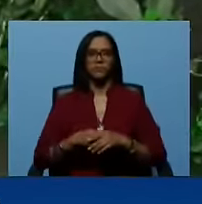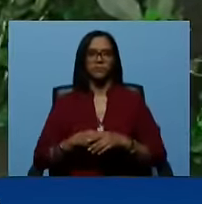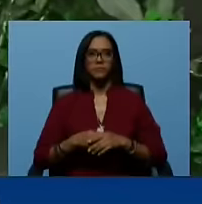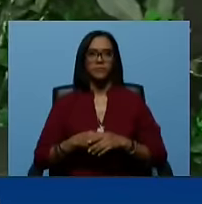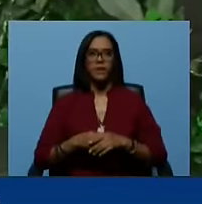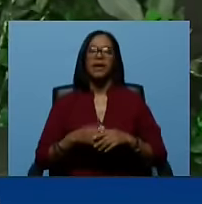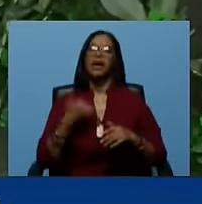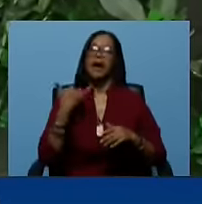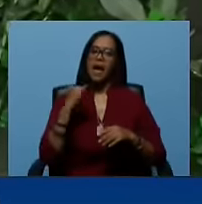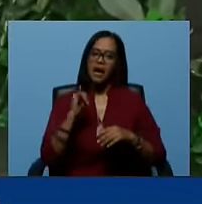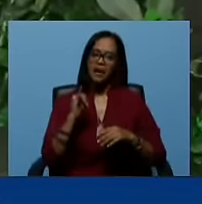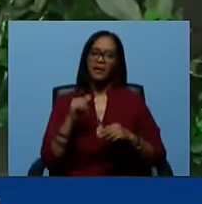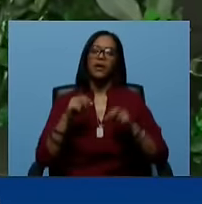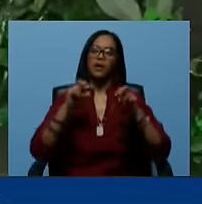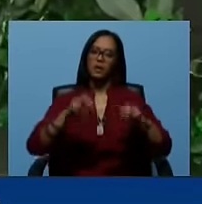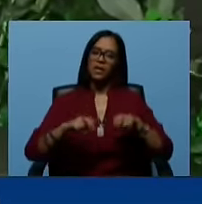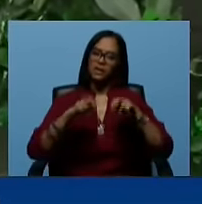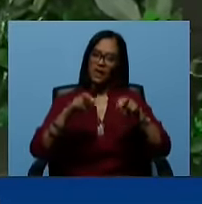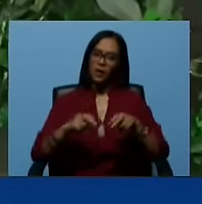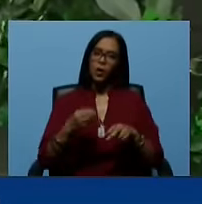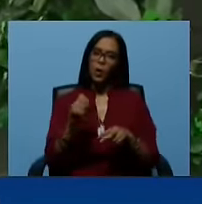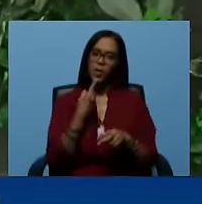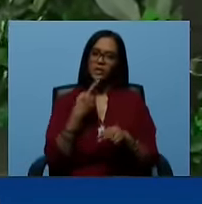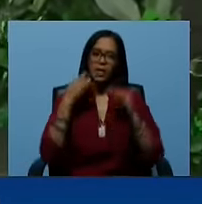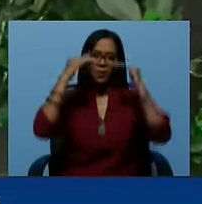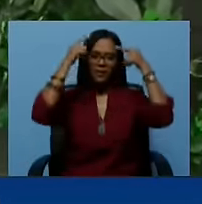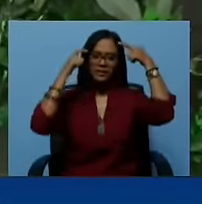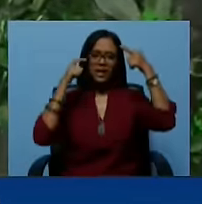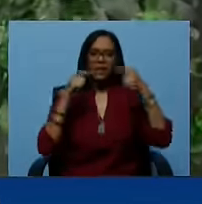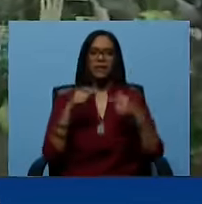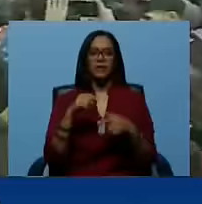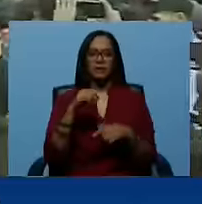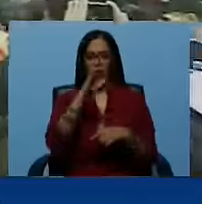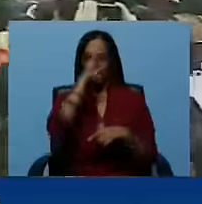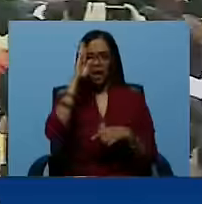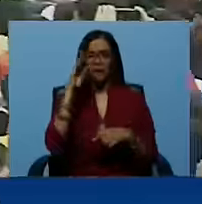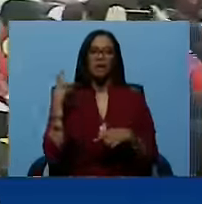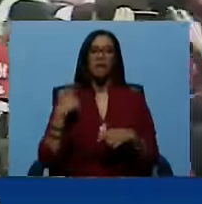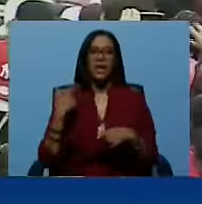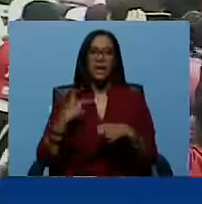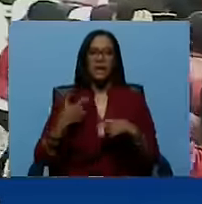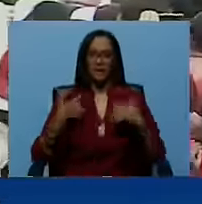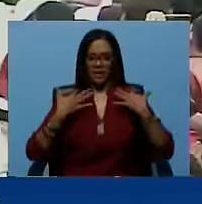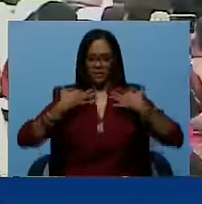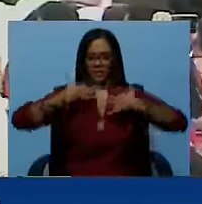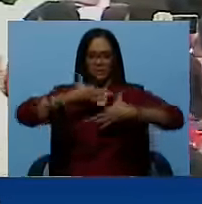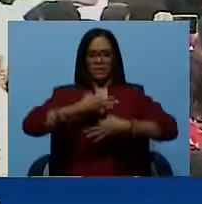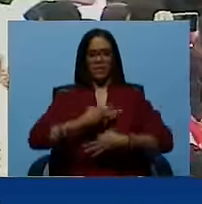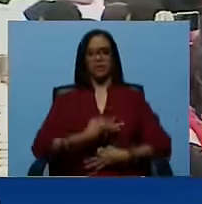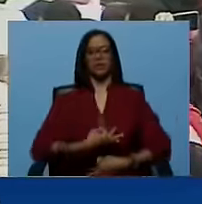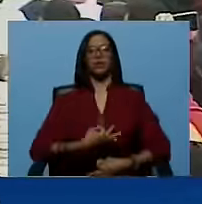Hay que cultivar, como decía el comandante Chávez, Diosdado, tenemos que vestirnos de humildad